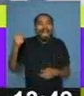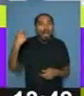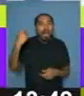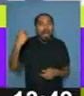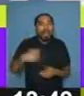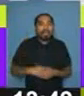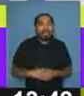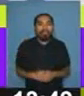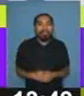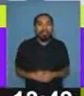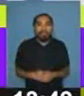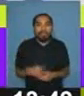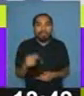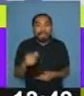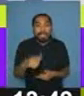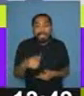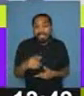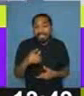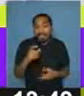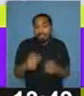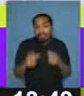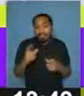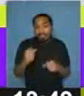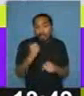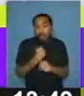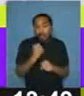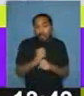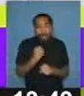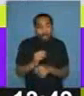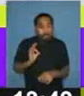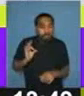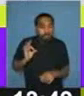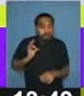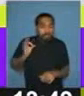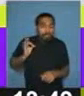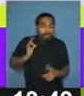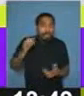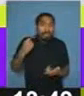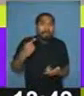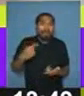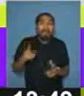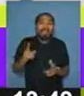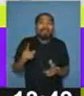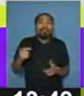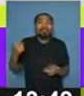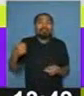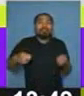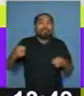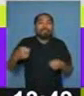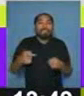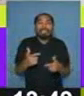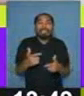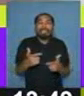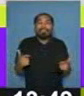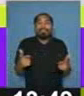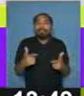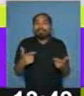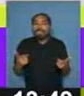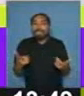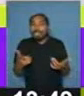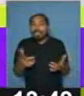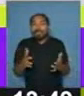mayores que trabajaron toda su vida y que por uno u otro motivo no llegaban con los aportes, porque tuvieron empleadores que no se lo hicieron, porque